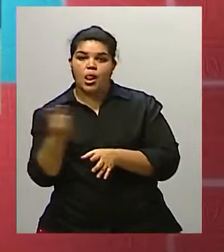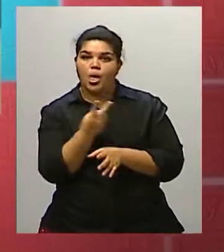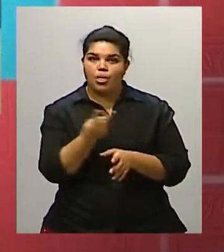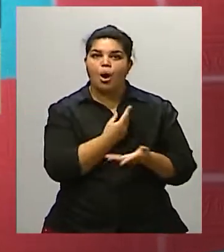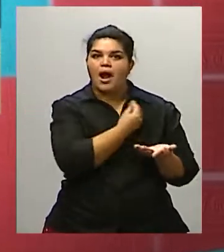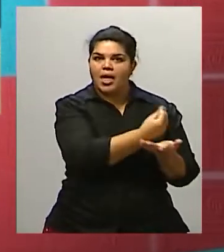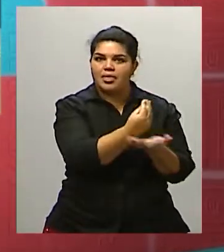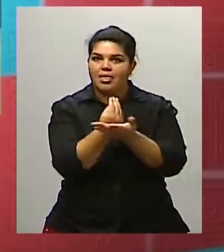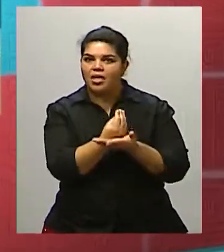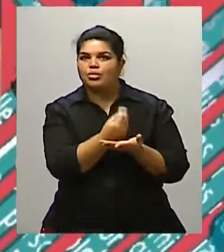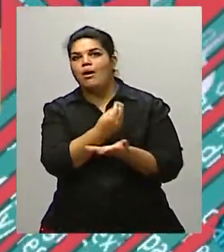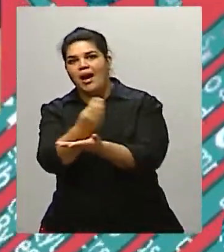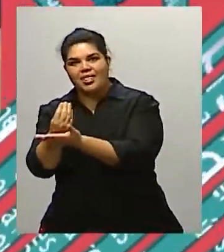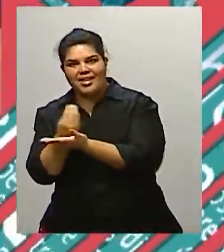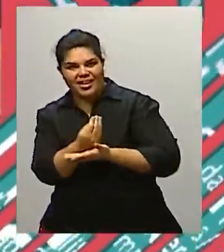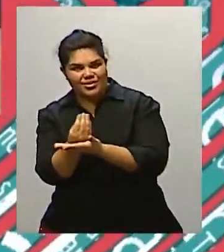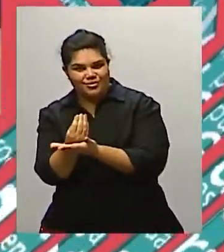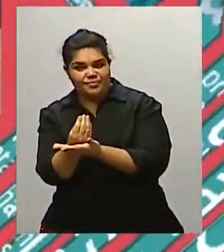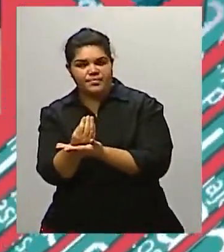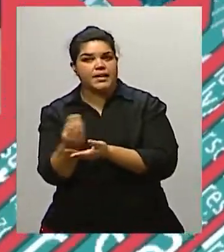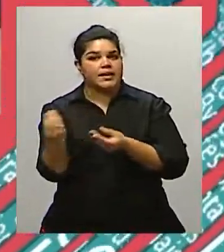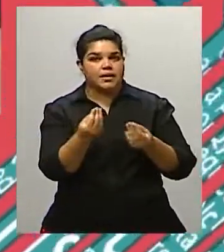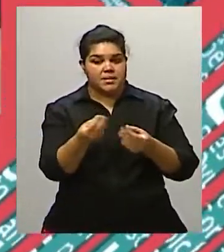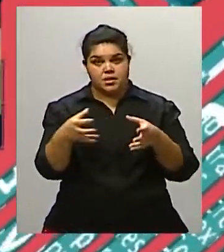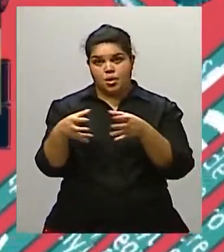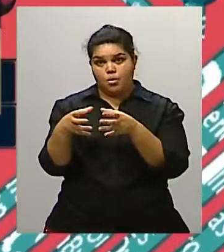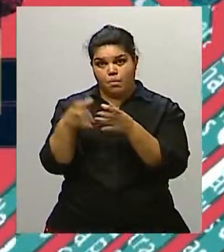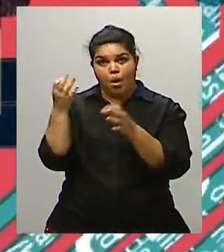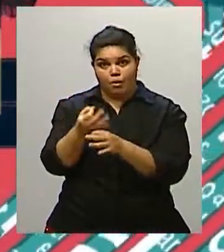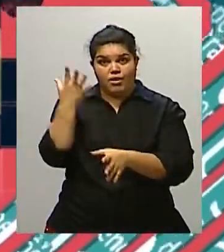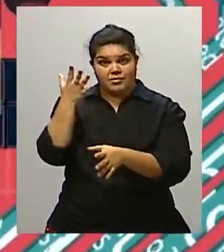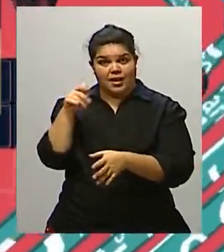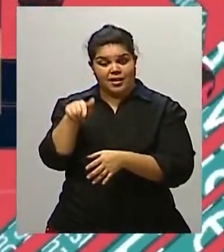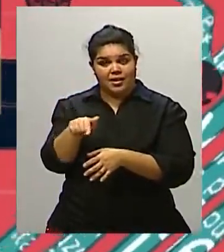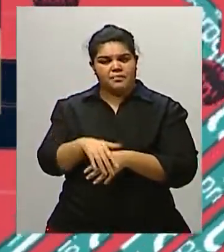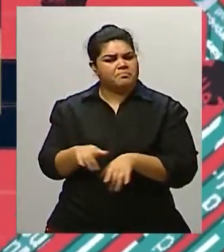Sí. Digamos, en el oficialismo, como decía recién,